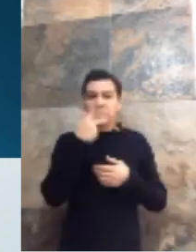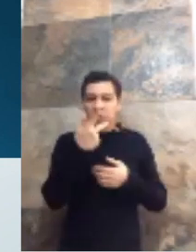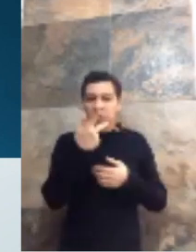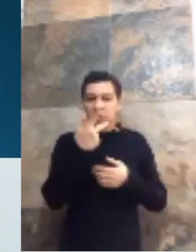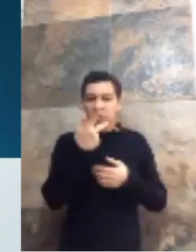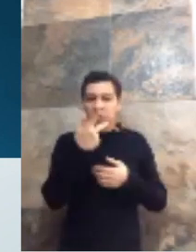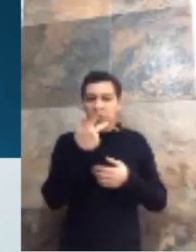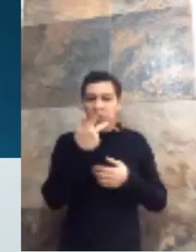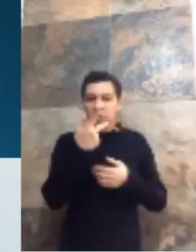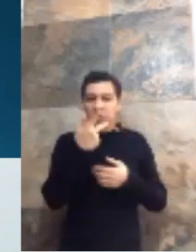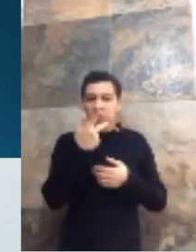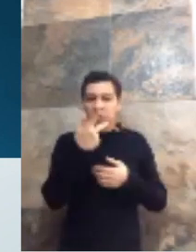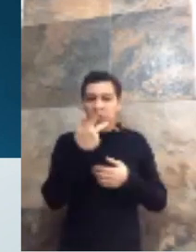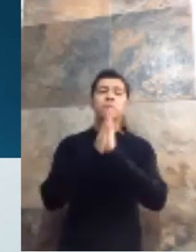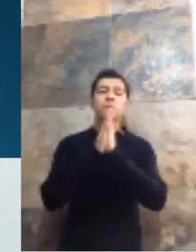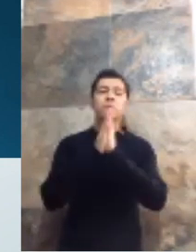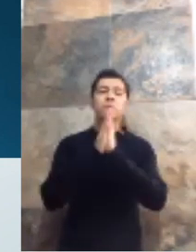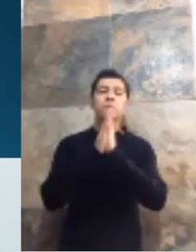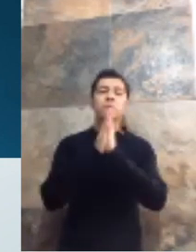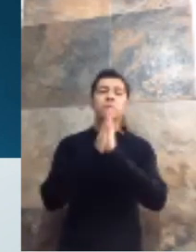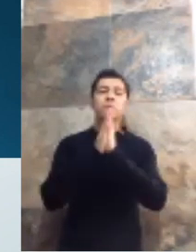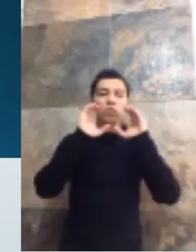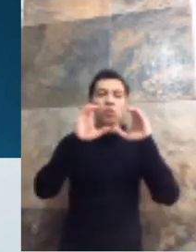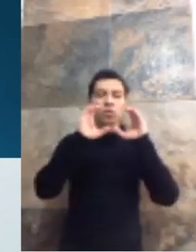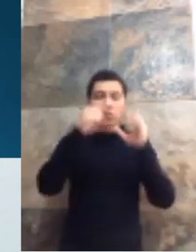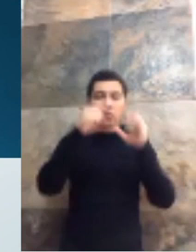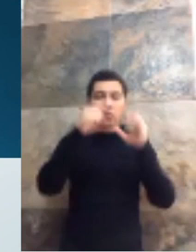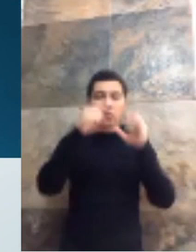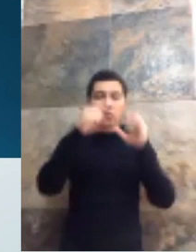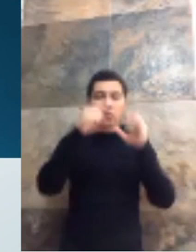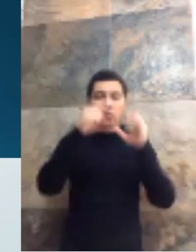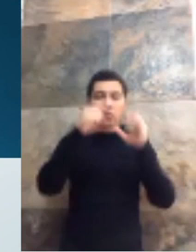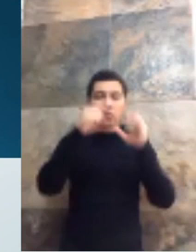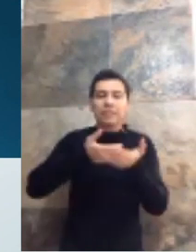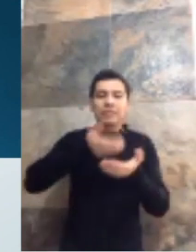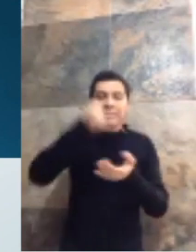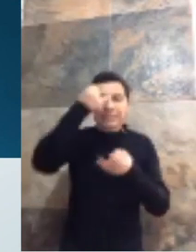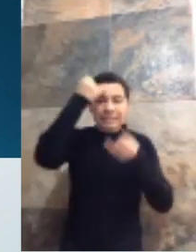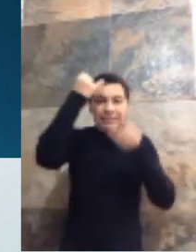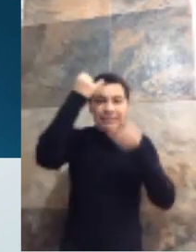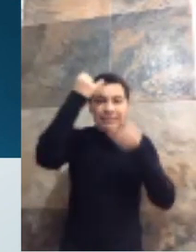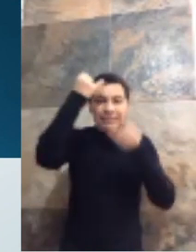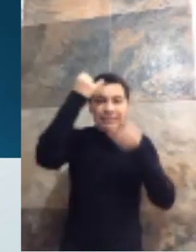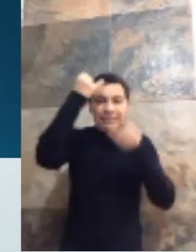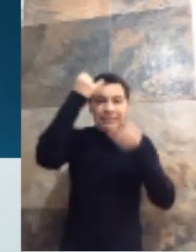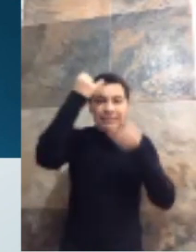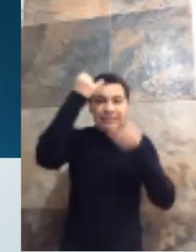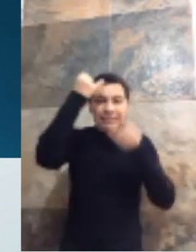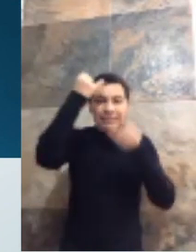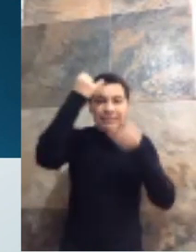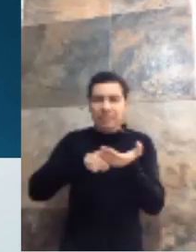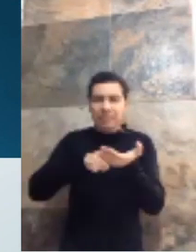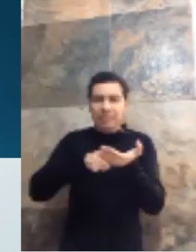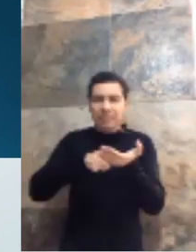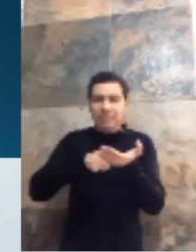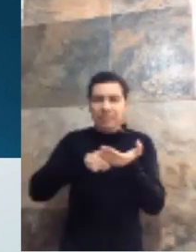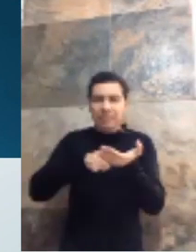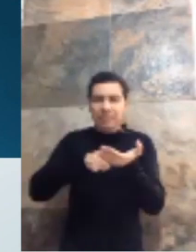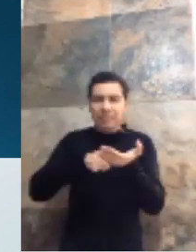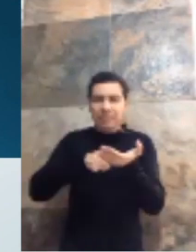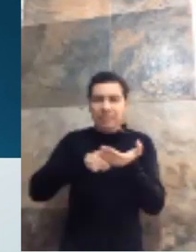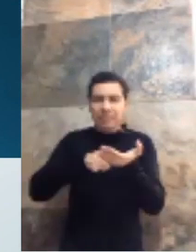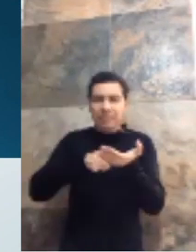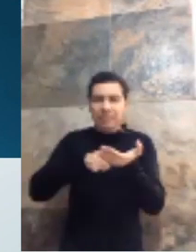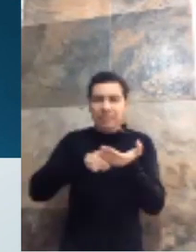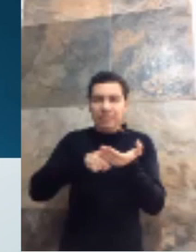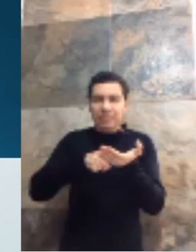creemos. ¿Quién lo está diciendo? ¿Qué sabe esa persona? ¿Cuáles son sus credenciales o cuáles son las características